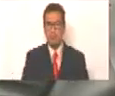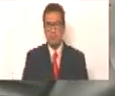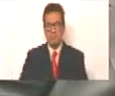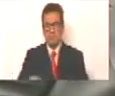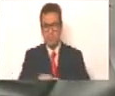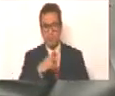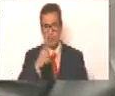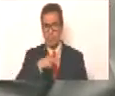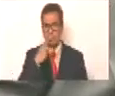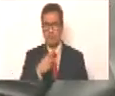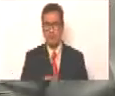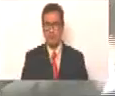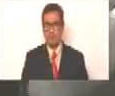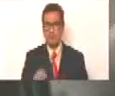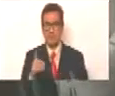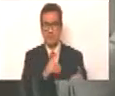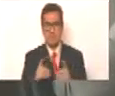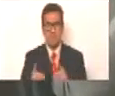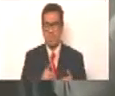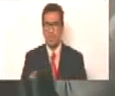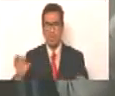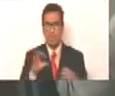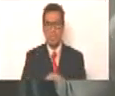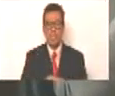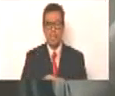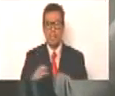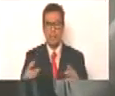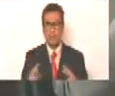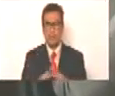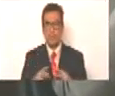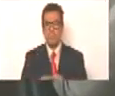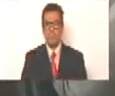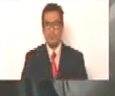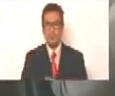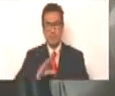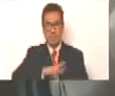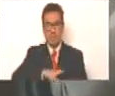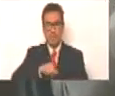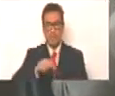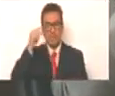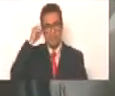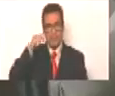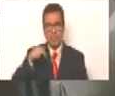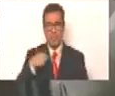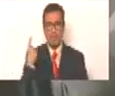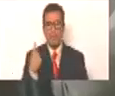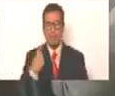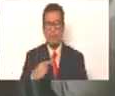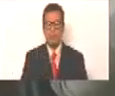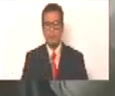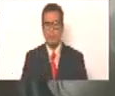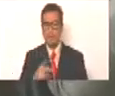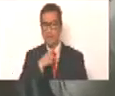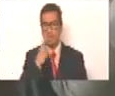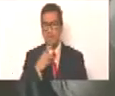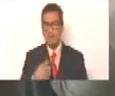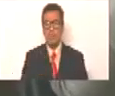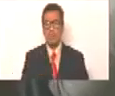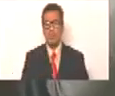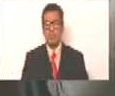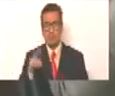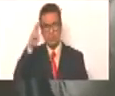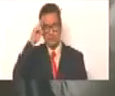de diálogo por la unidad, por el reencuentro, se lo robaron. Hoy somos un foro político de respeto